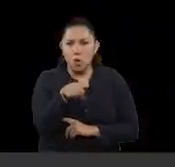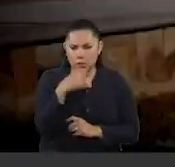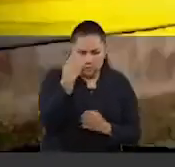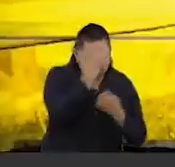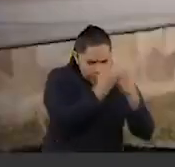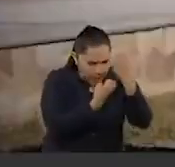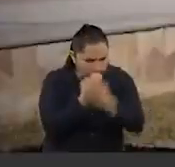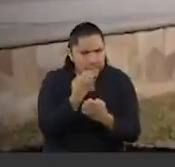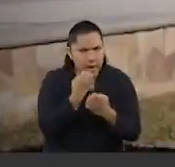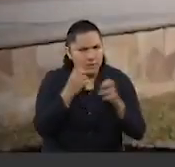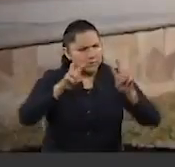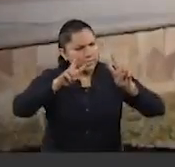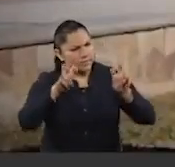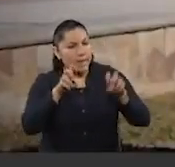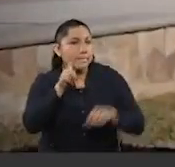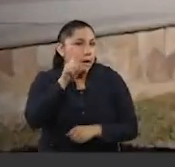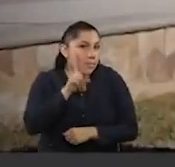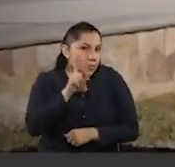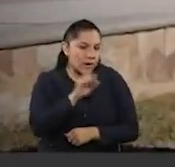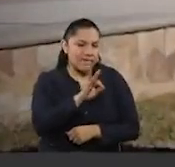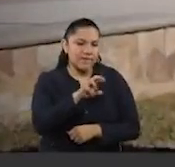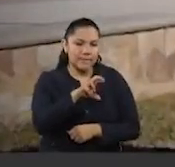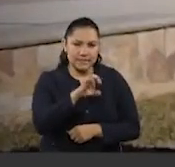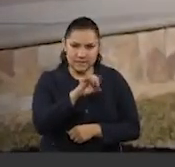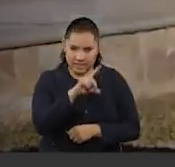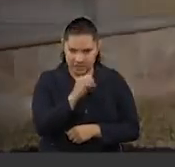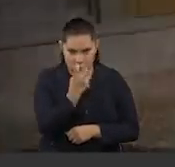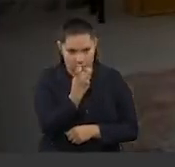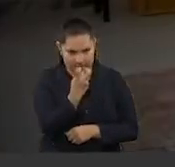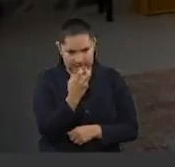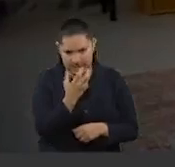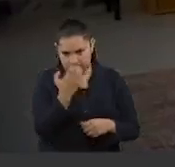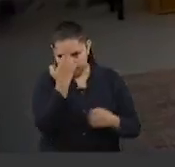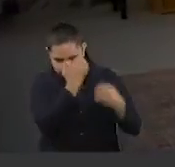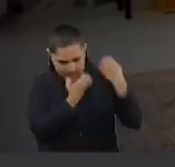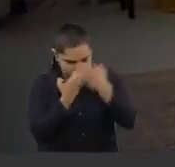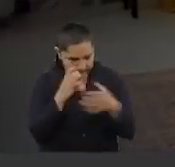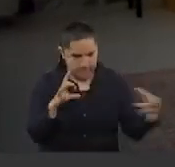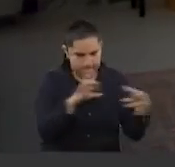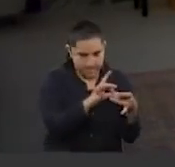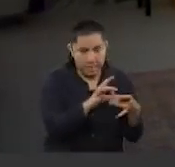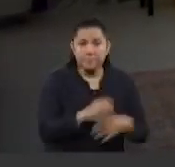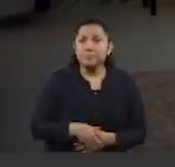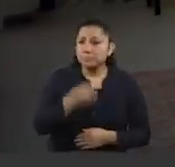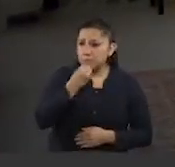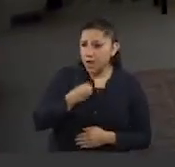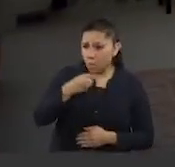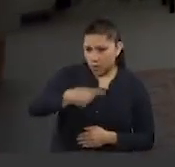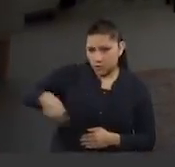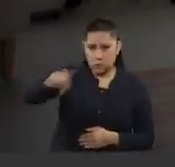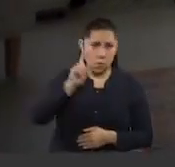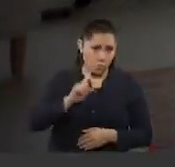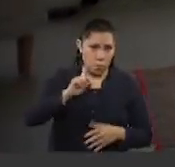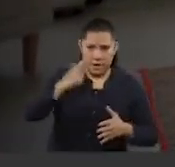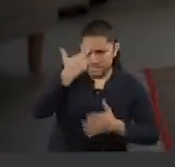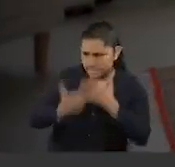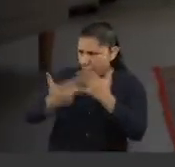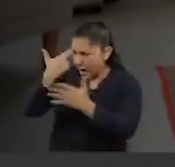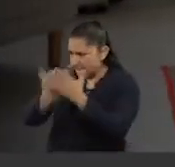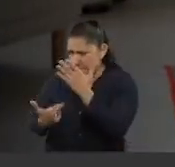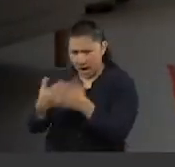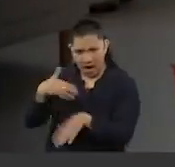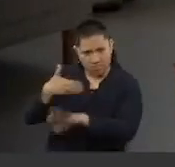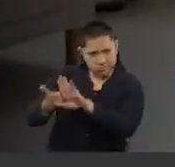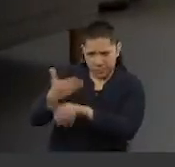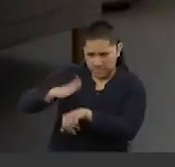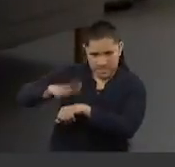feminicidio. Sumado a la violencia que viven las mujeres en el país, el 75% de las personas que cuidan son mujeres, quienes